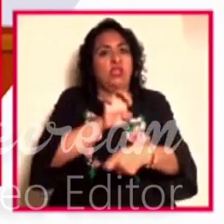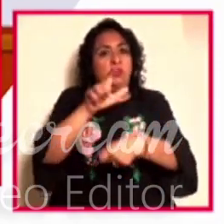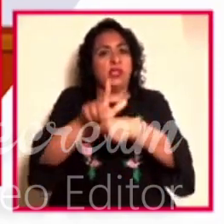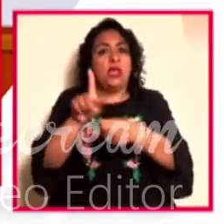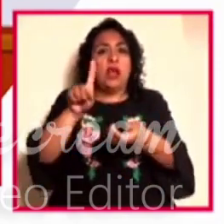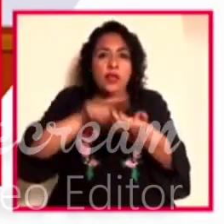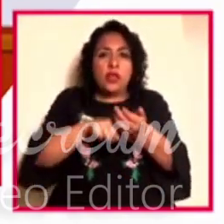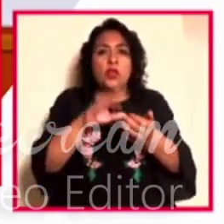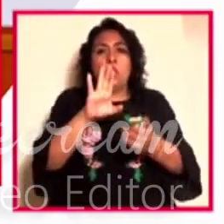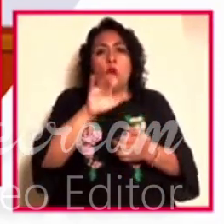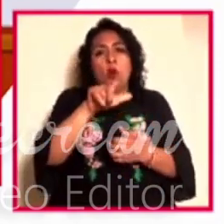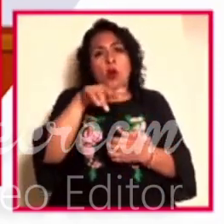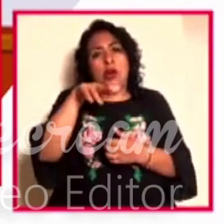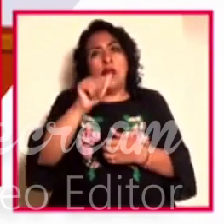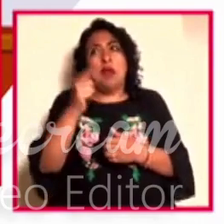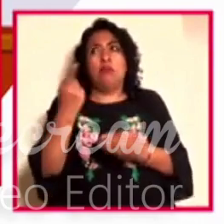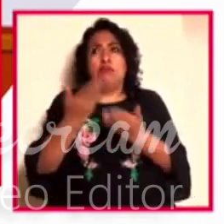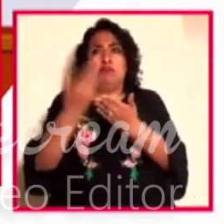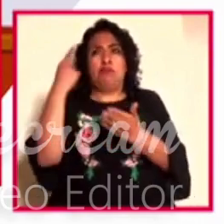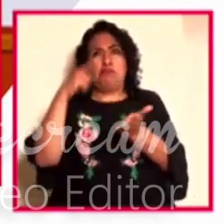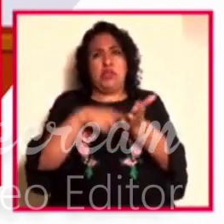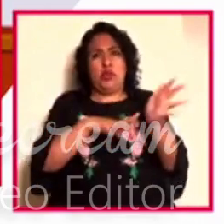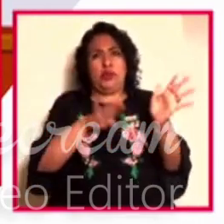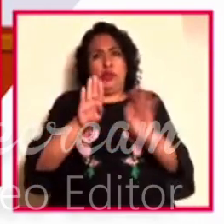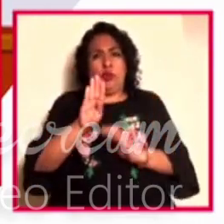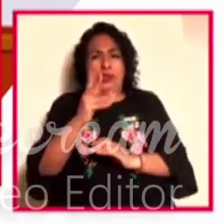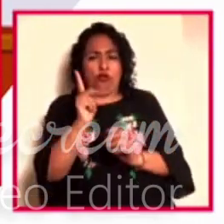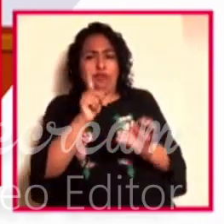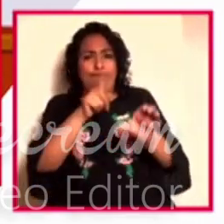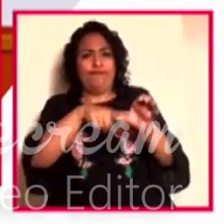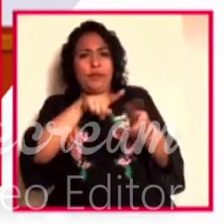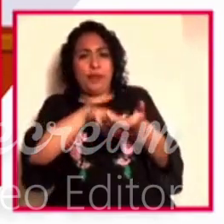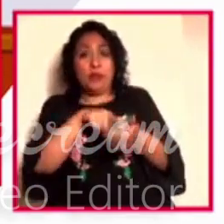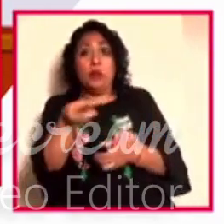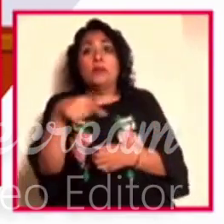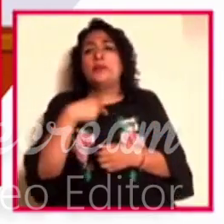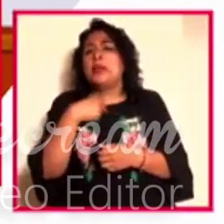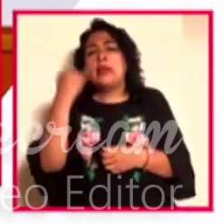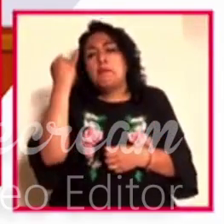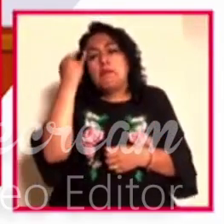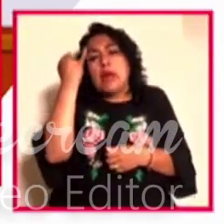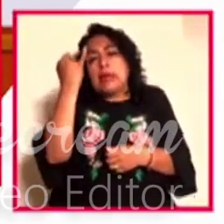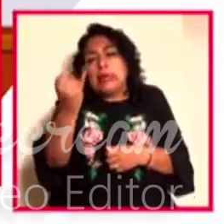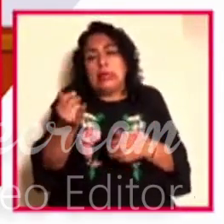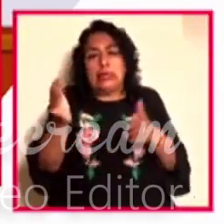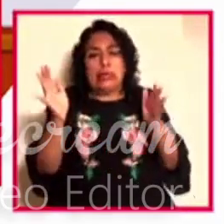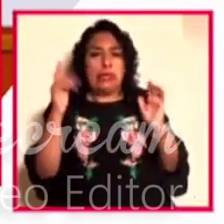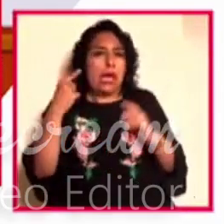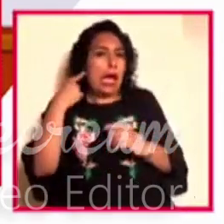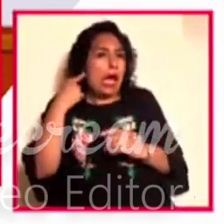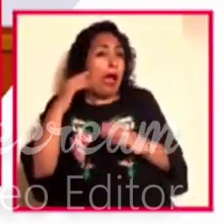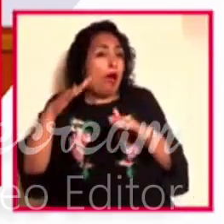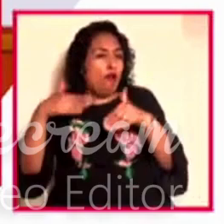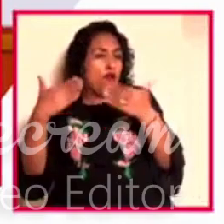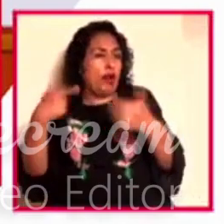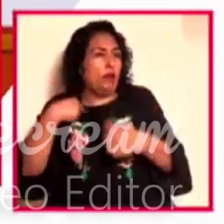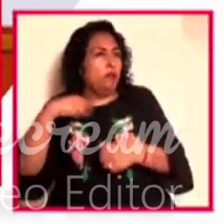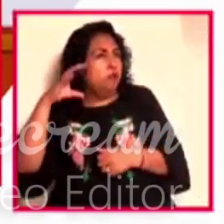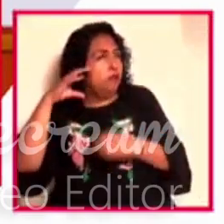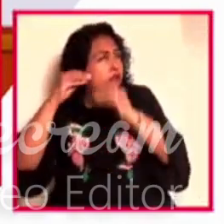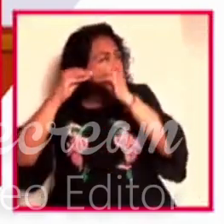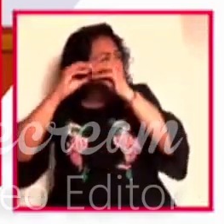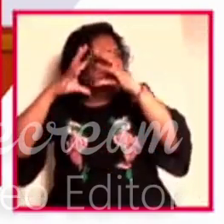desde 1998. Lo que uno imagina en el oído externo no es solamente